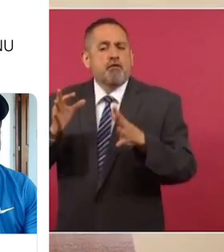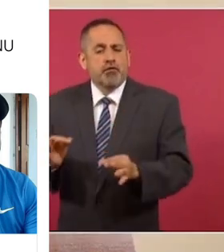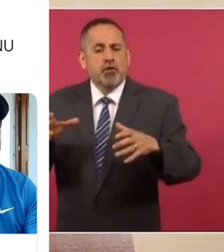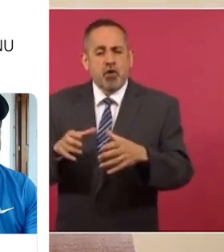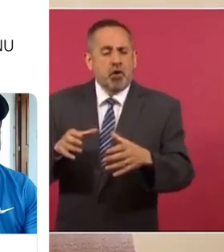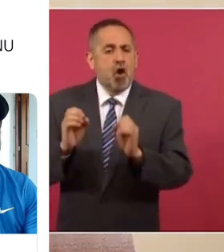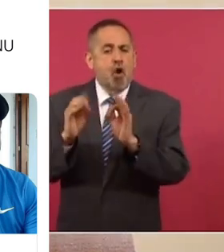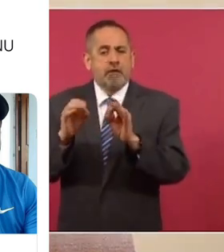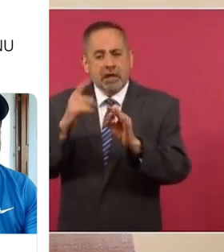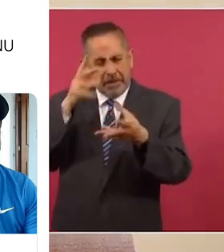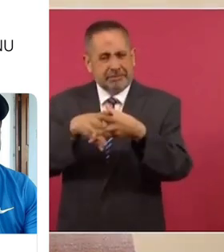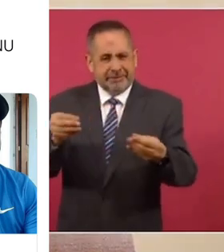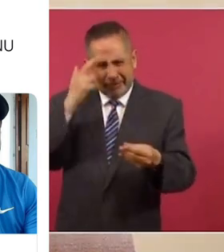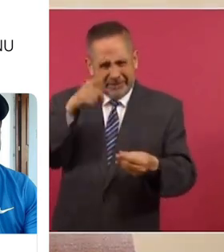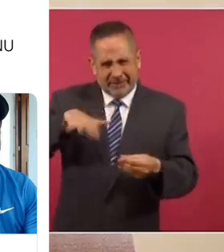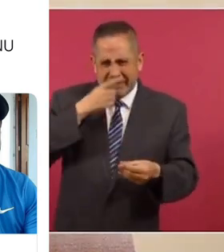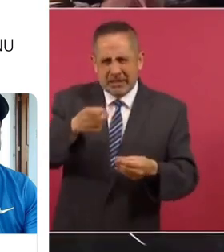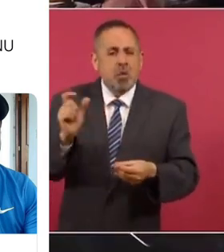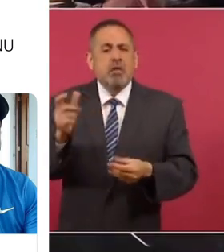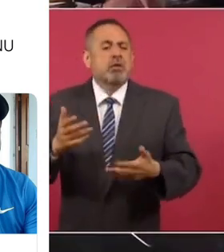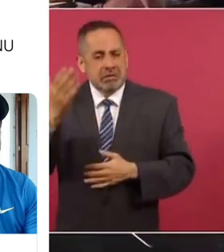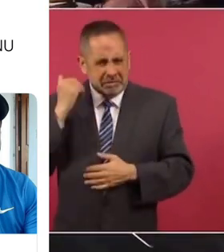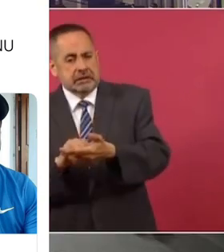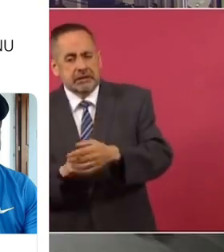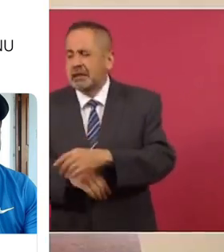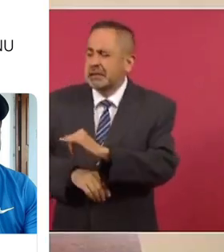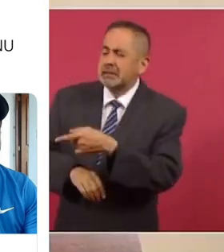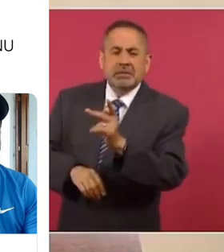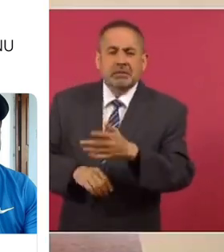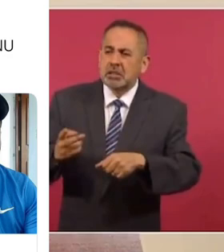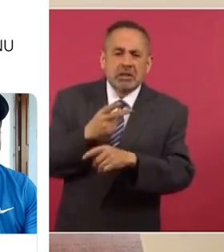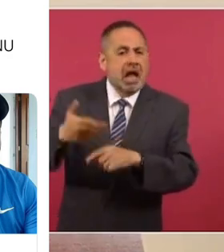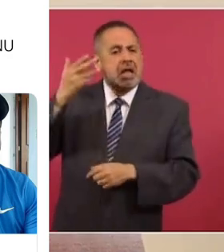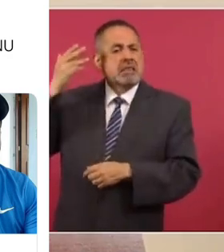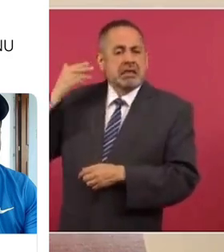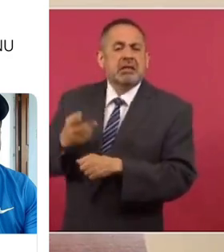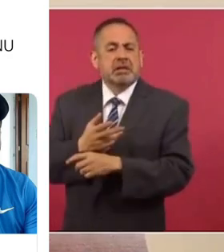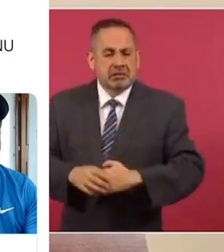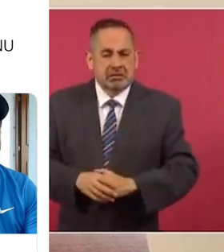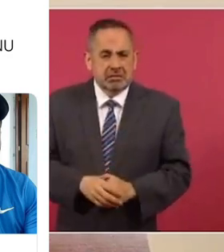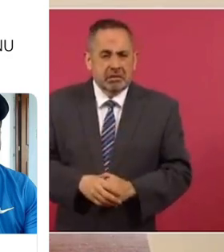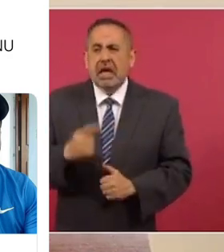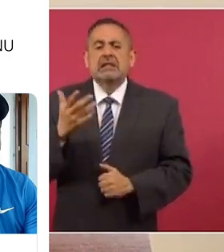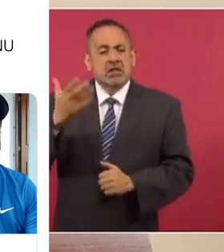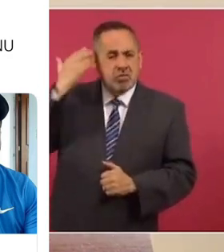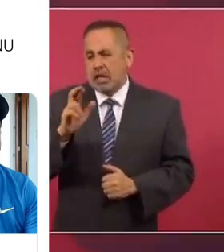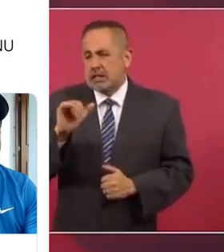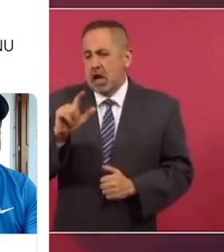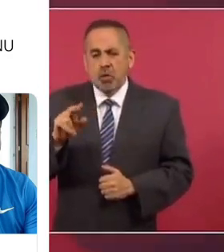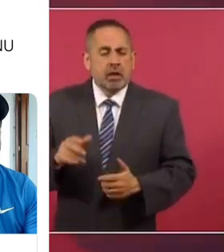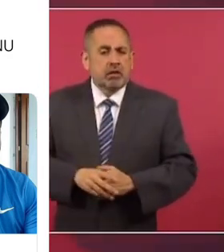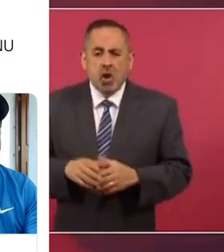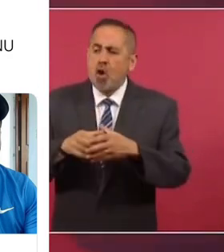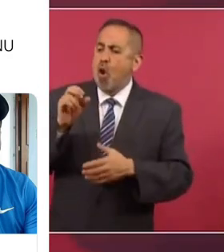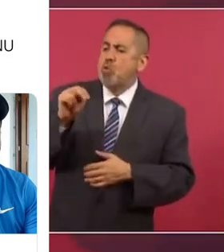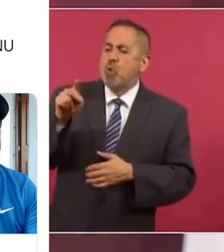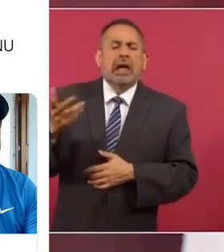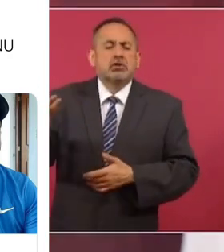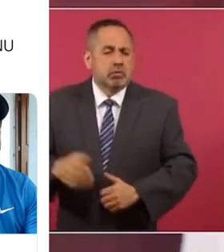para desaparecidos? Tú lo acabas de mencionar ahora. Hace 5 años. ¿Y qué pasaba antes? ¿Qué hicieron cuando García Luna? ¿Qué hizo la